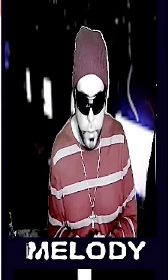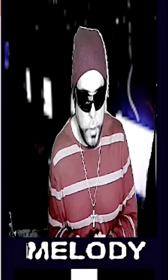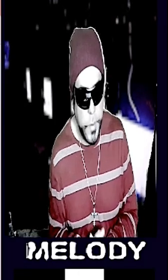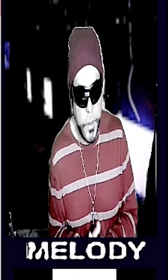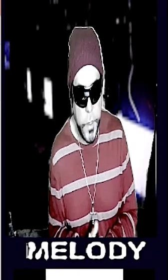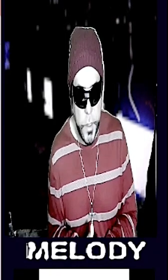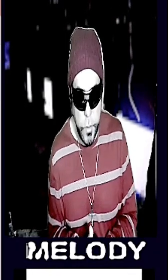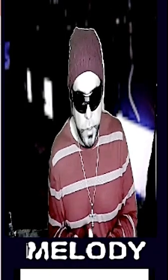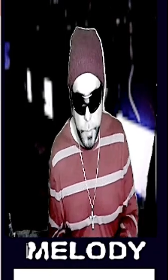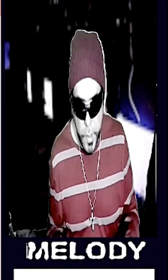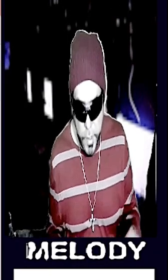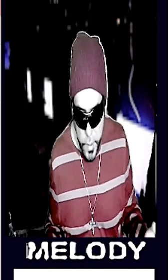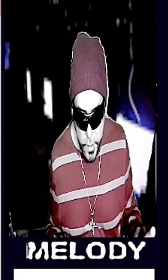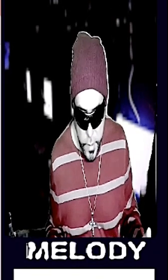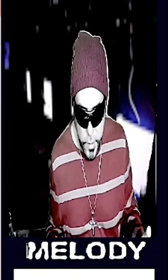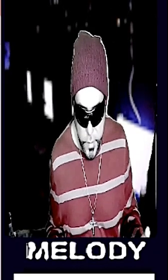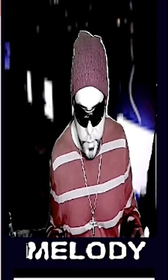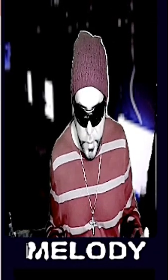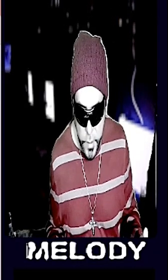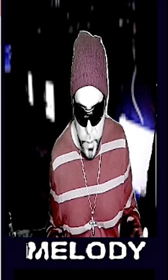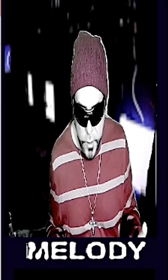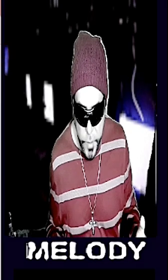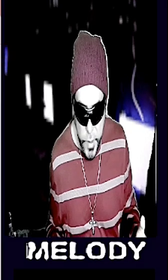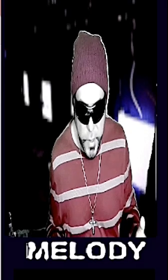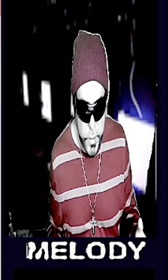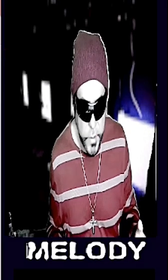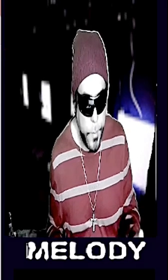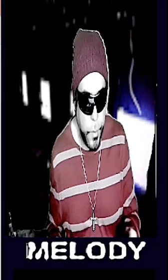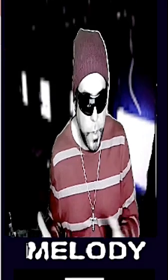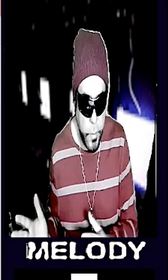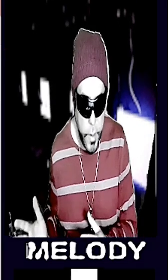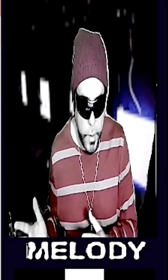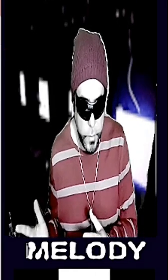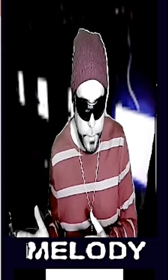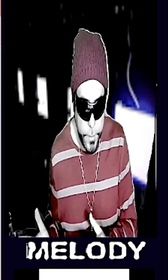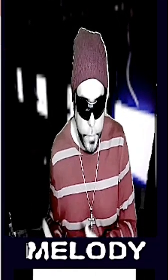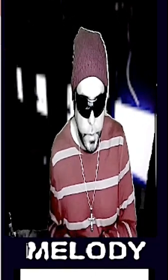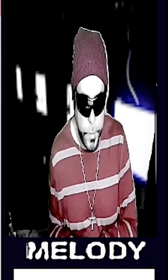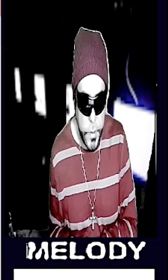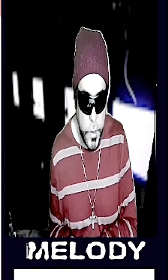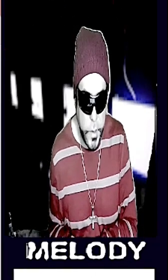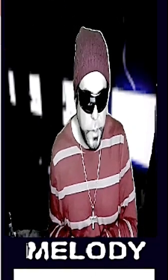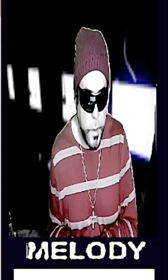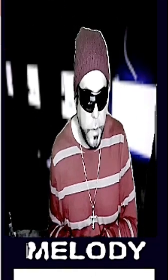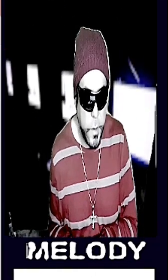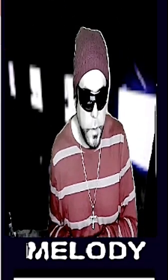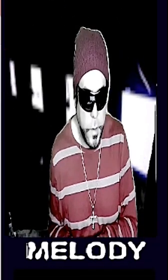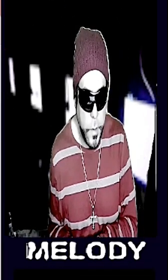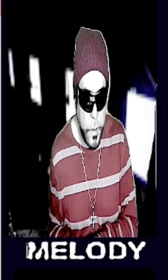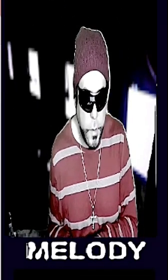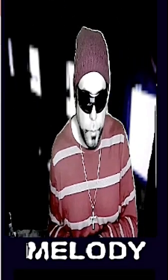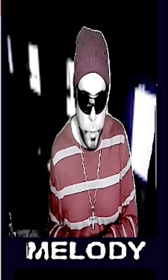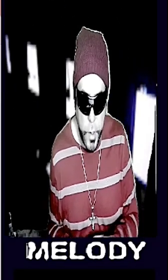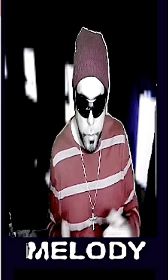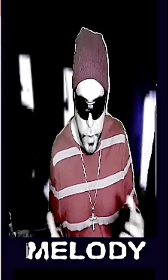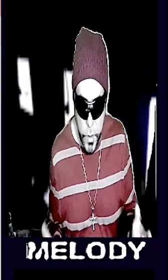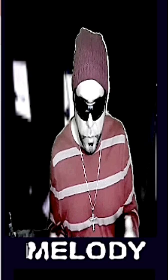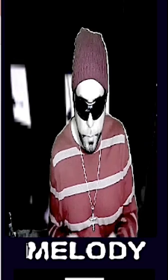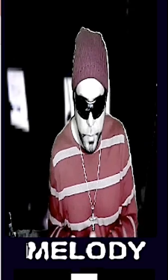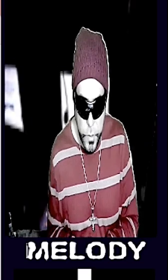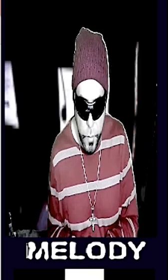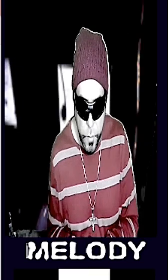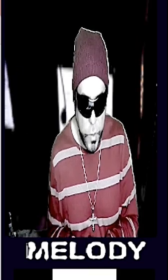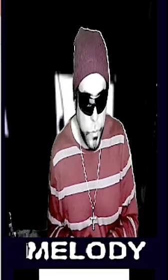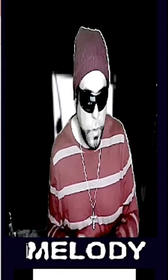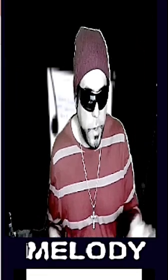el presidente no respalda este respaldar es que está apoyándola no presidente por ahí